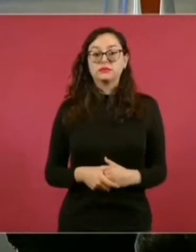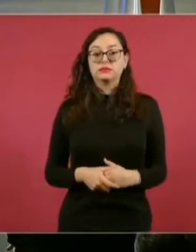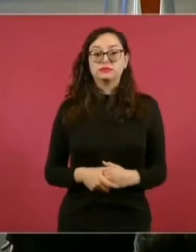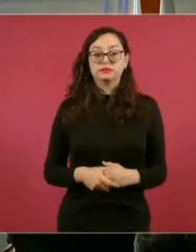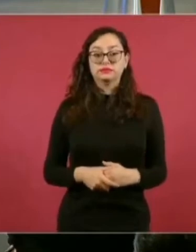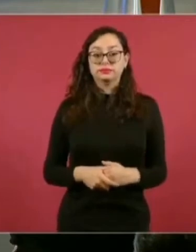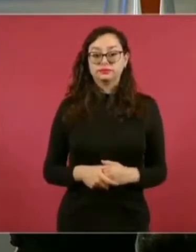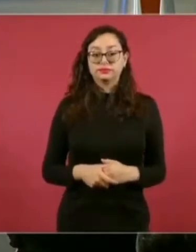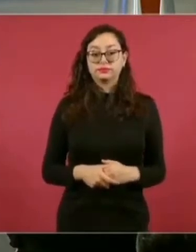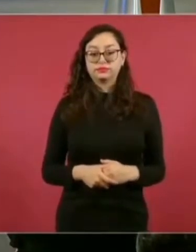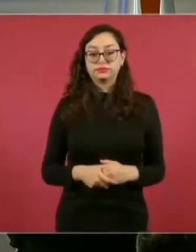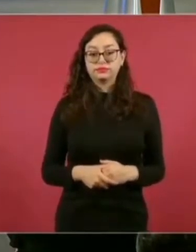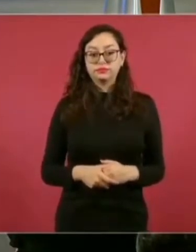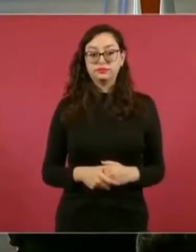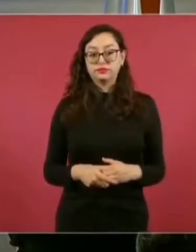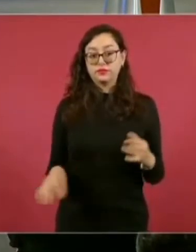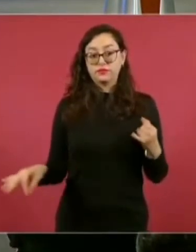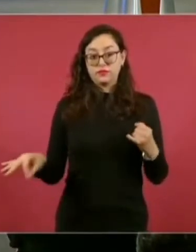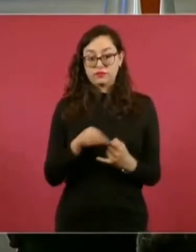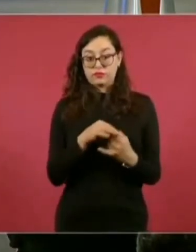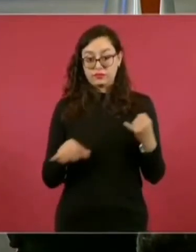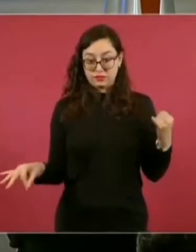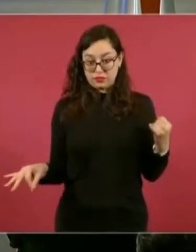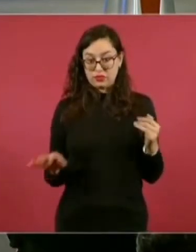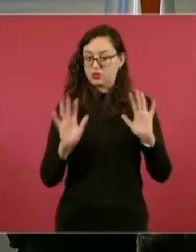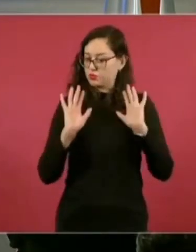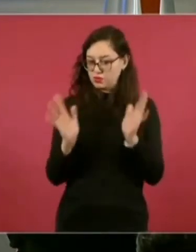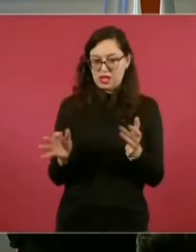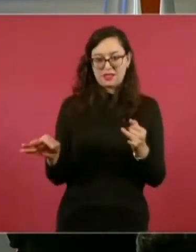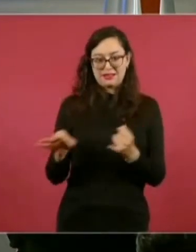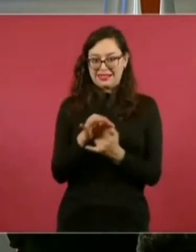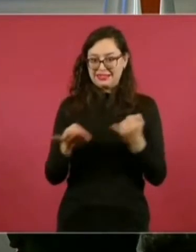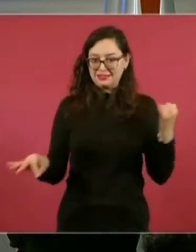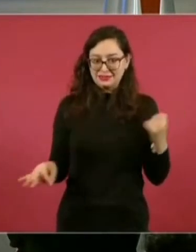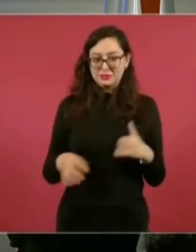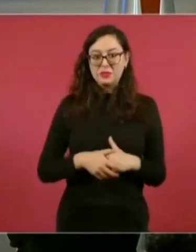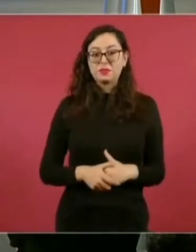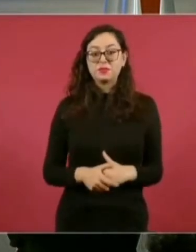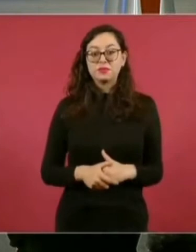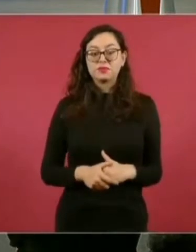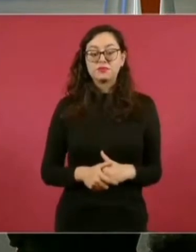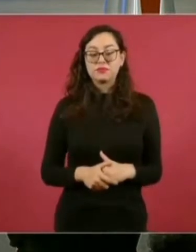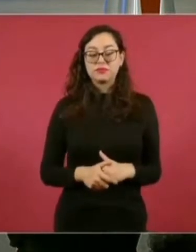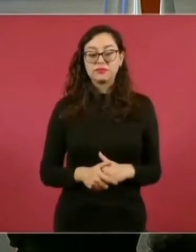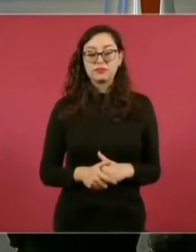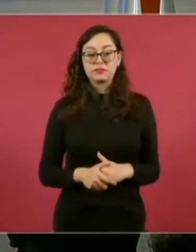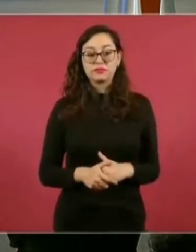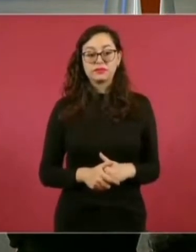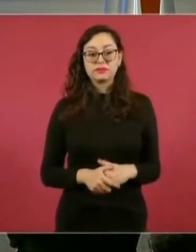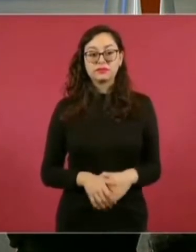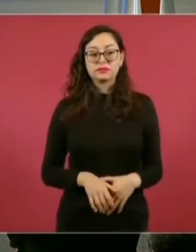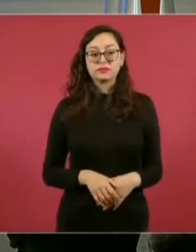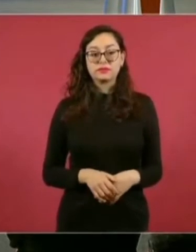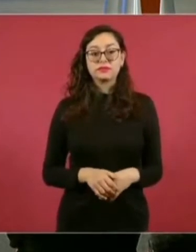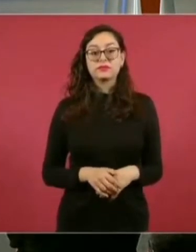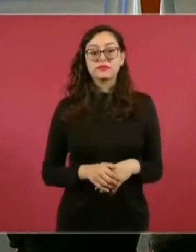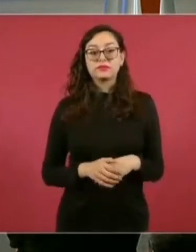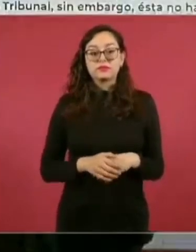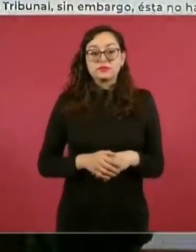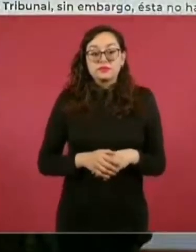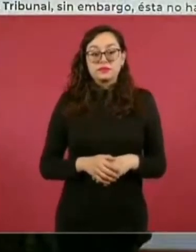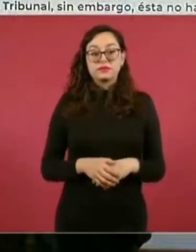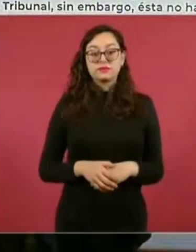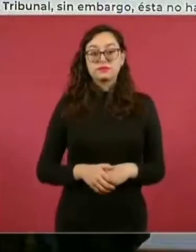Y este último, con este terminamos, presidente. Recordar el caso